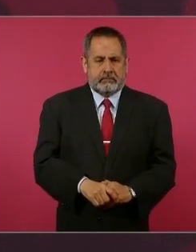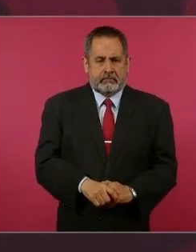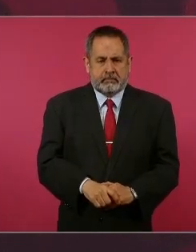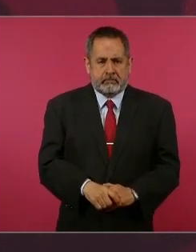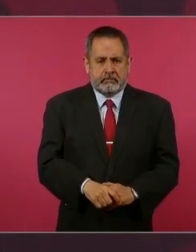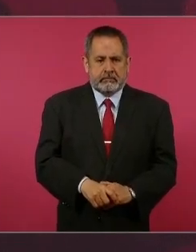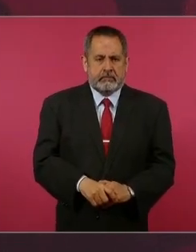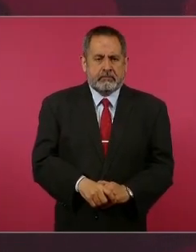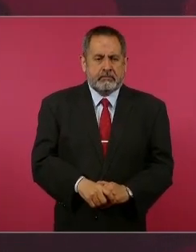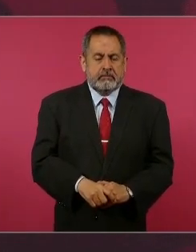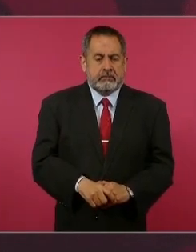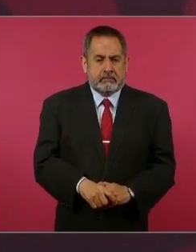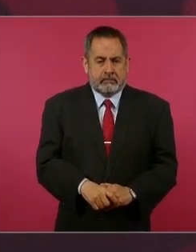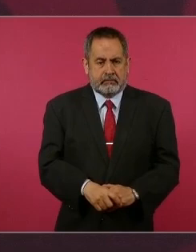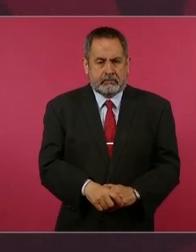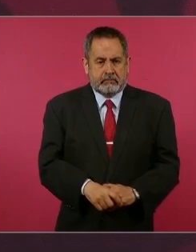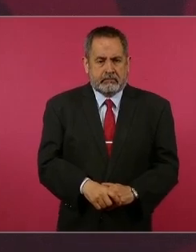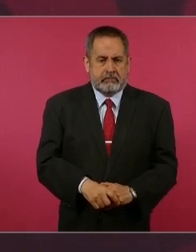El